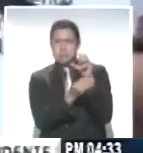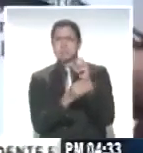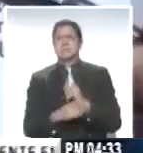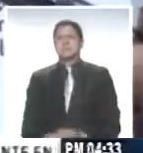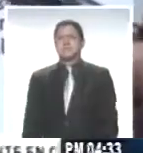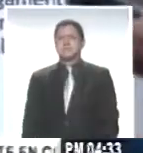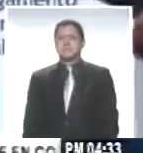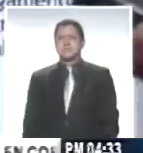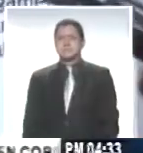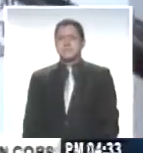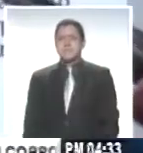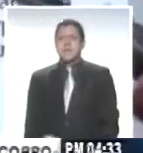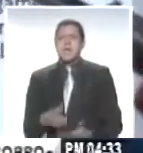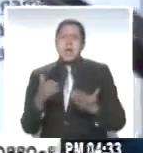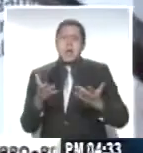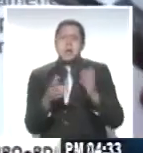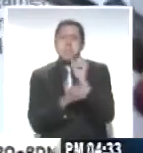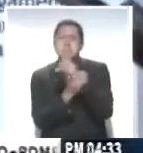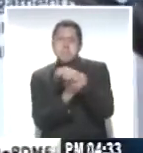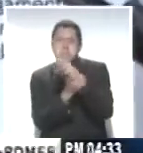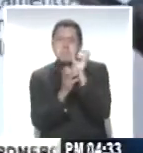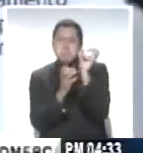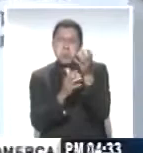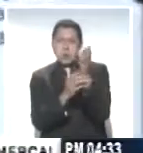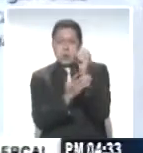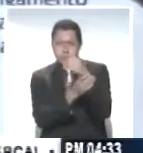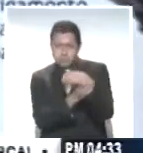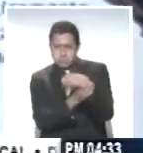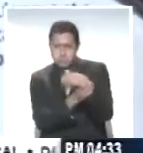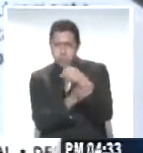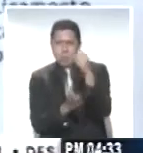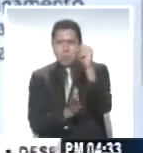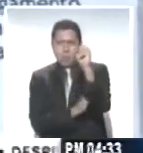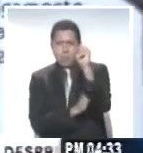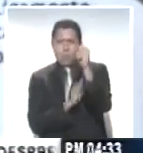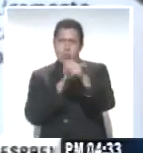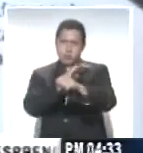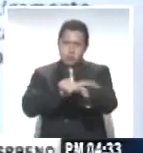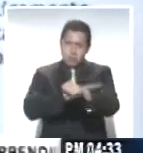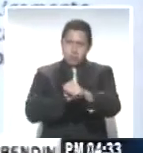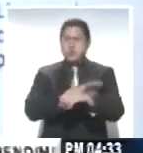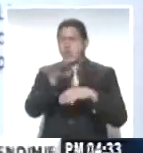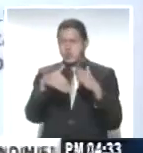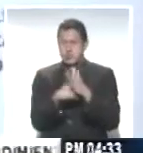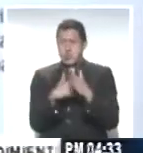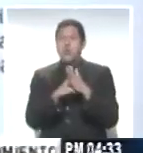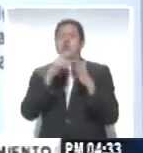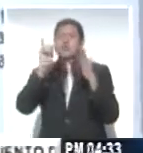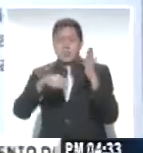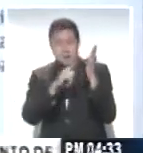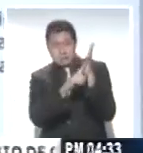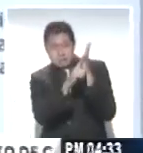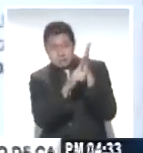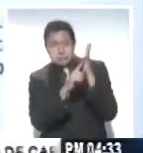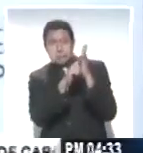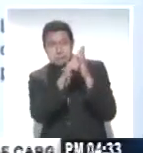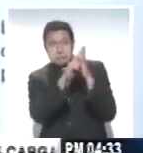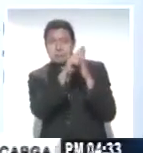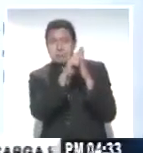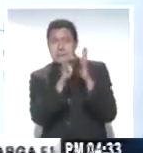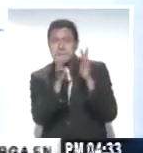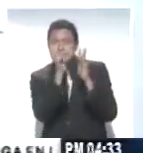motora, es decir, a los músculos abductores, opositores de los dedos, y además que va a dar la